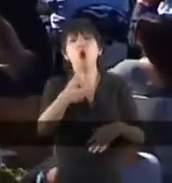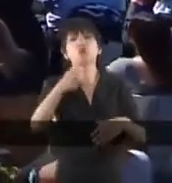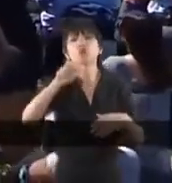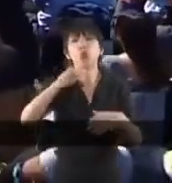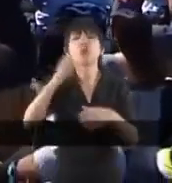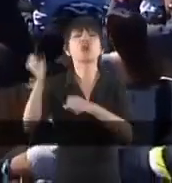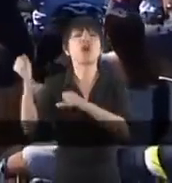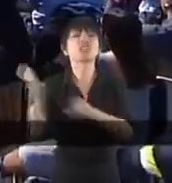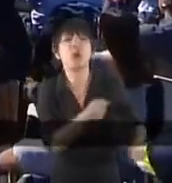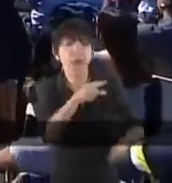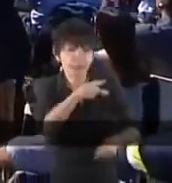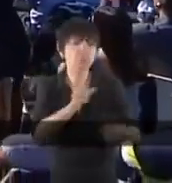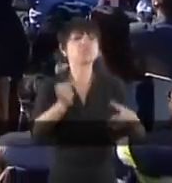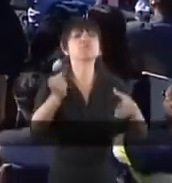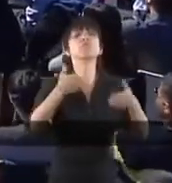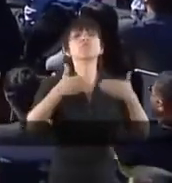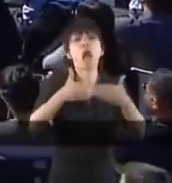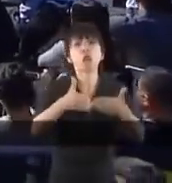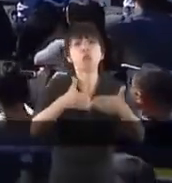o carga